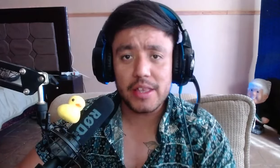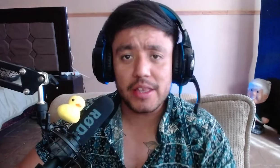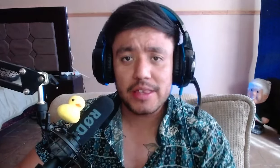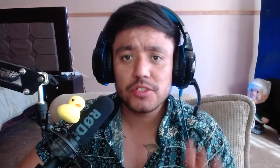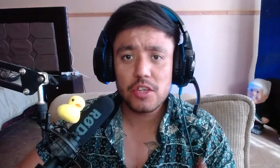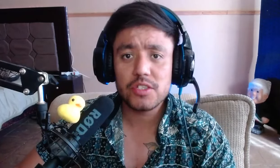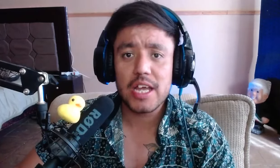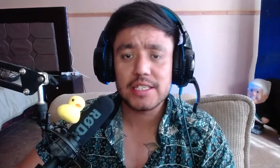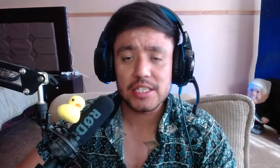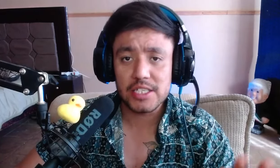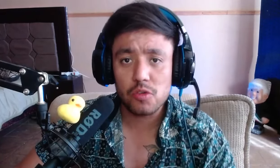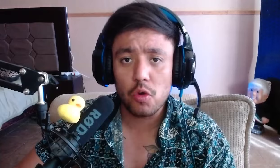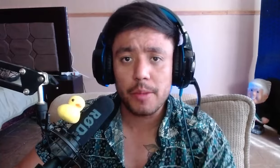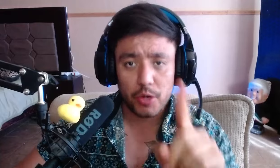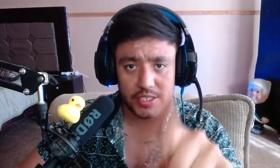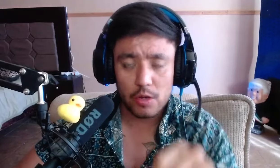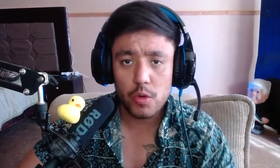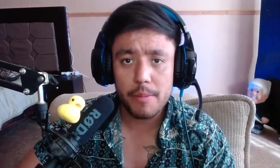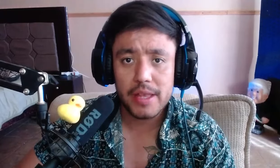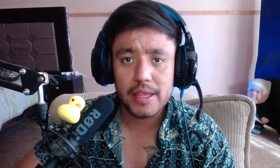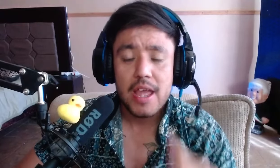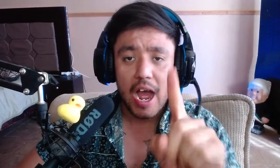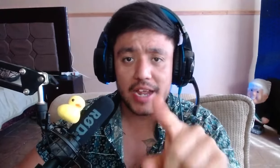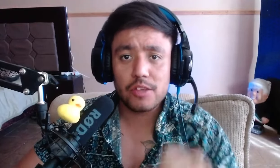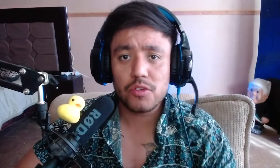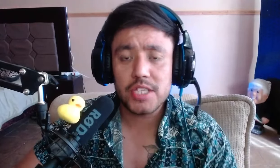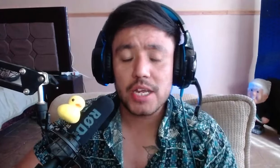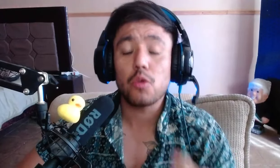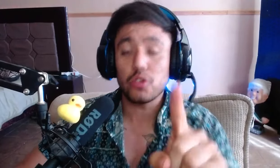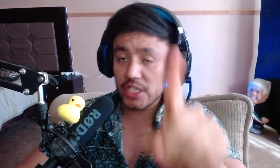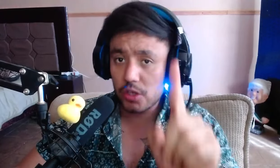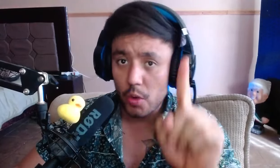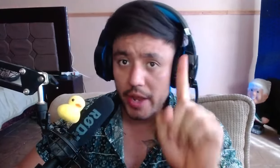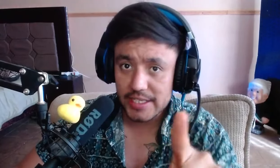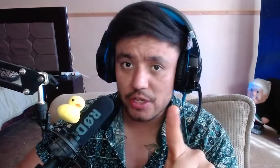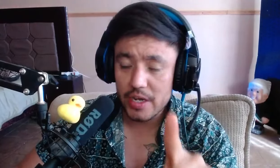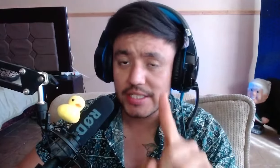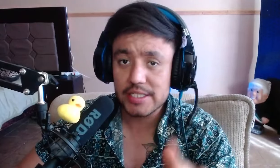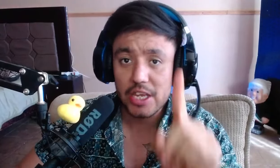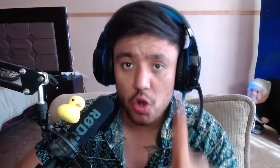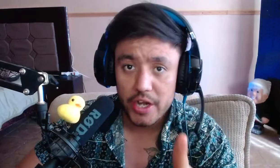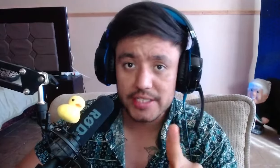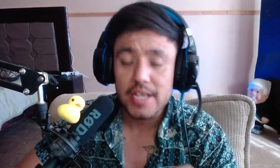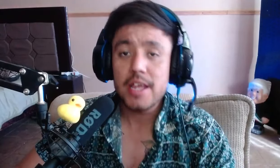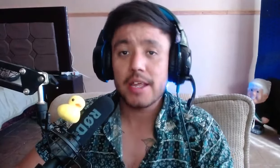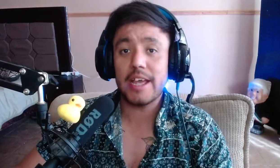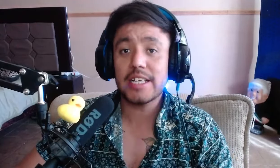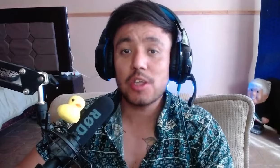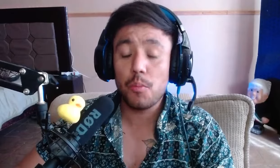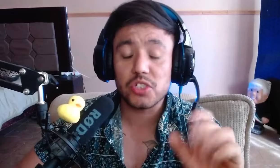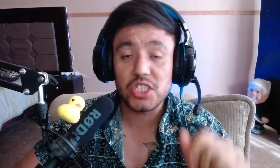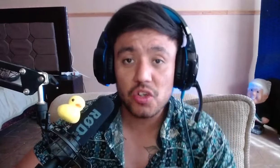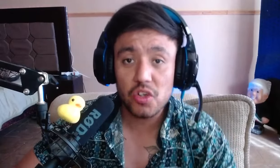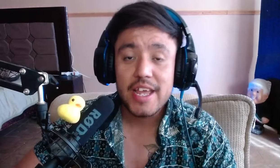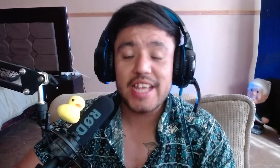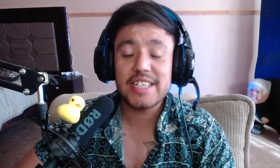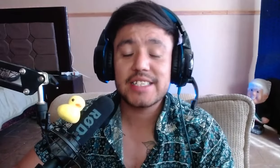enfrentar los ellos Qué hacen se esconden porque seguramente hay gato encerrado Lo cierto es señoras y señores que esta